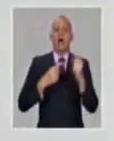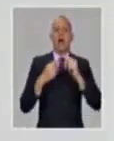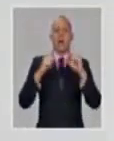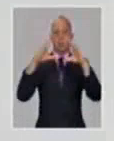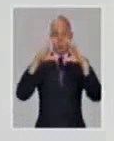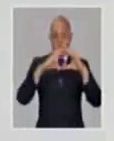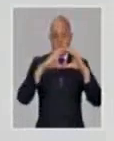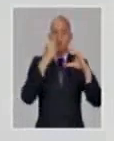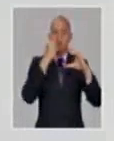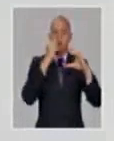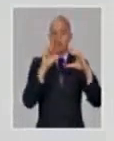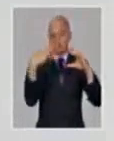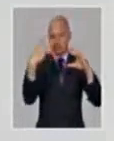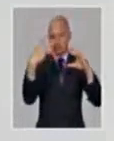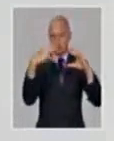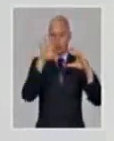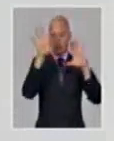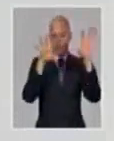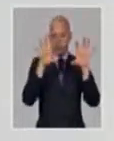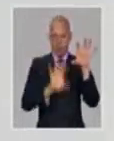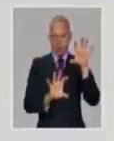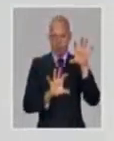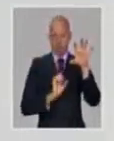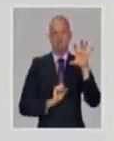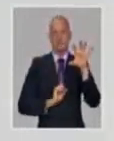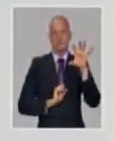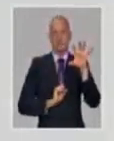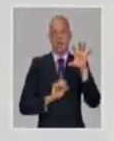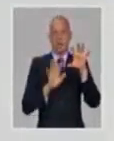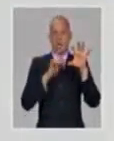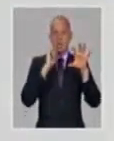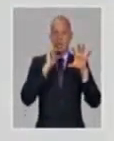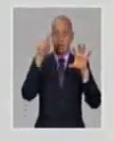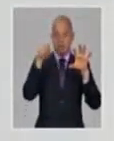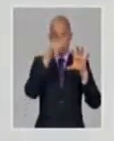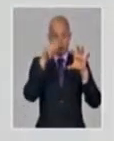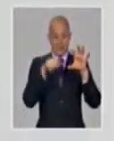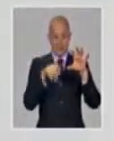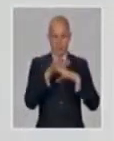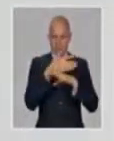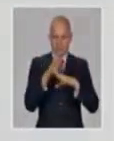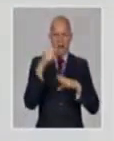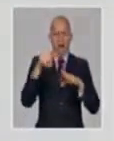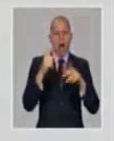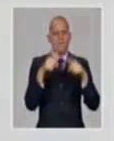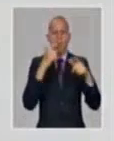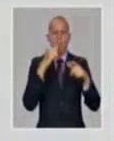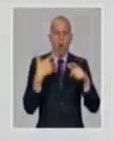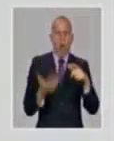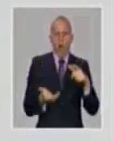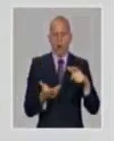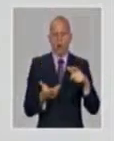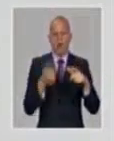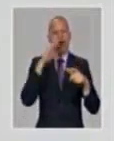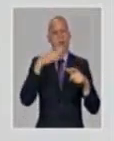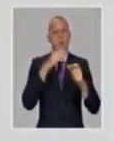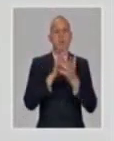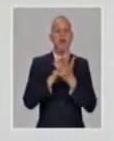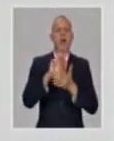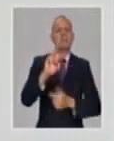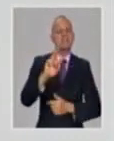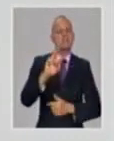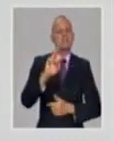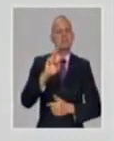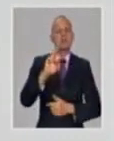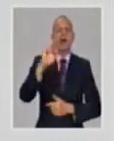registros. Y que, como podemos ver, realmente el servicio que más se estimula desde la tarifa y desde